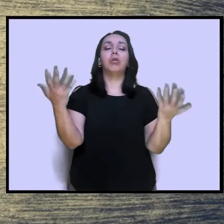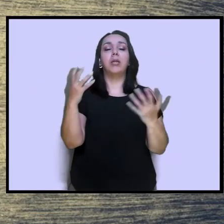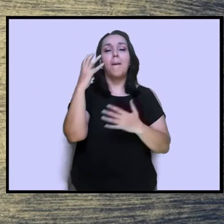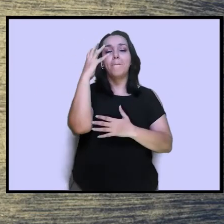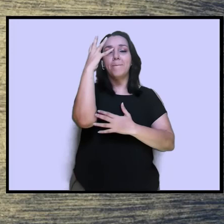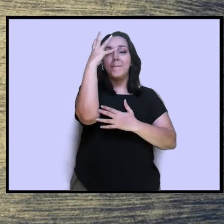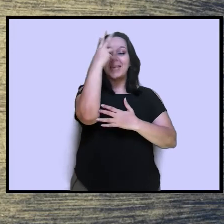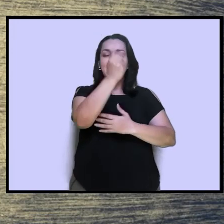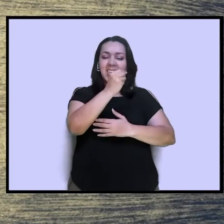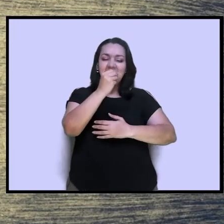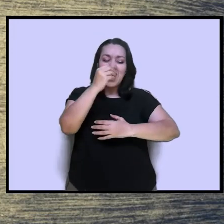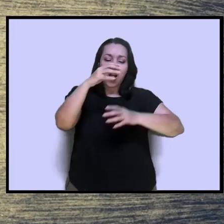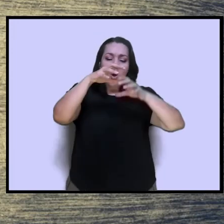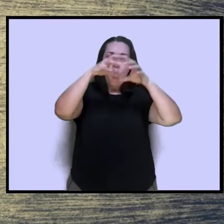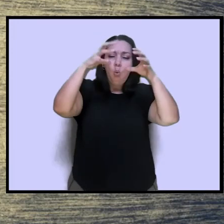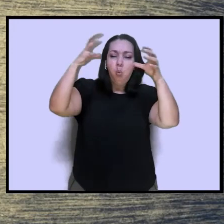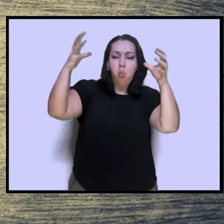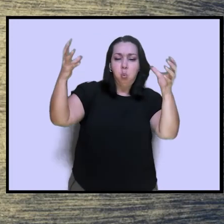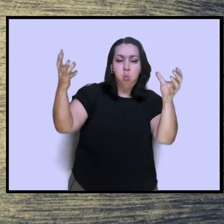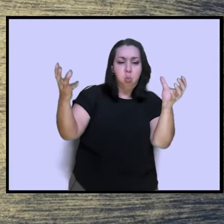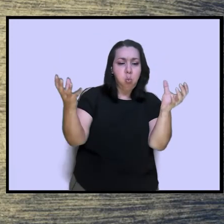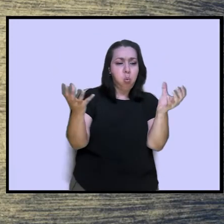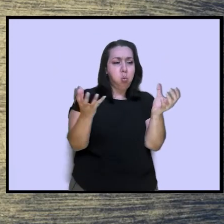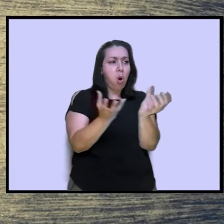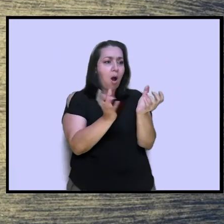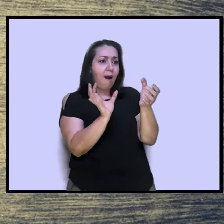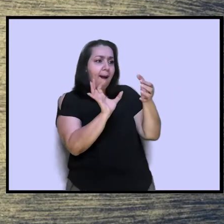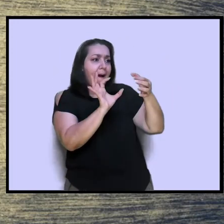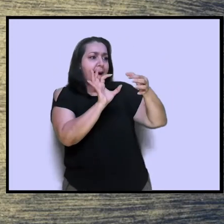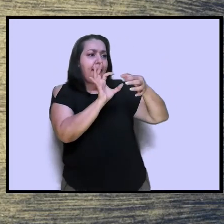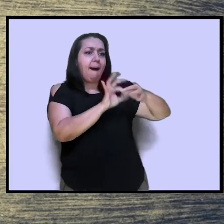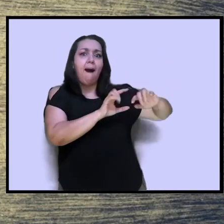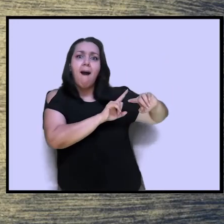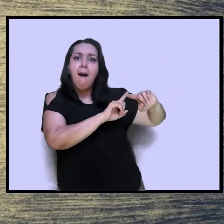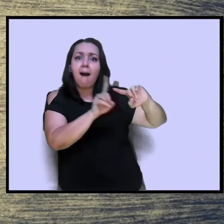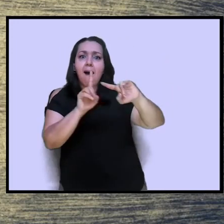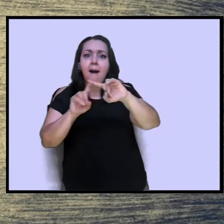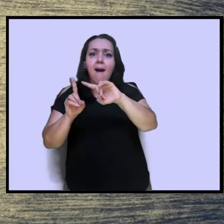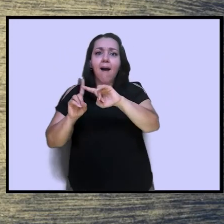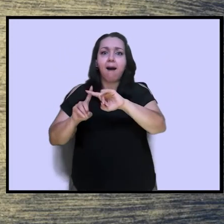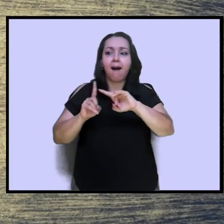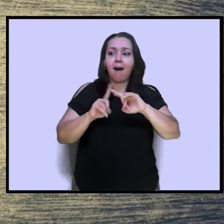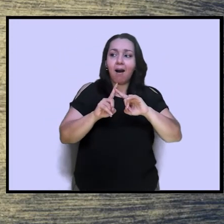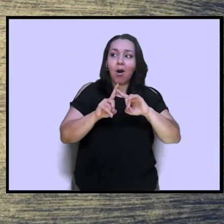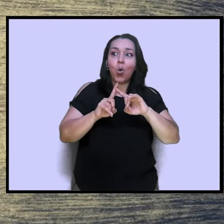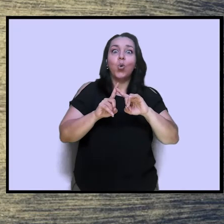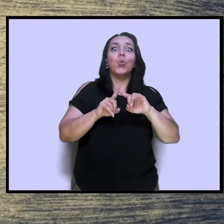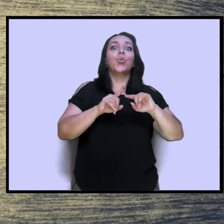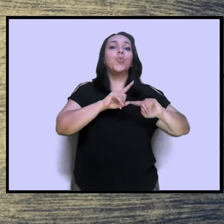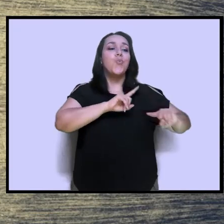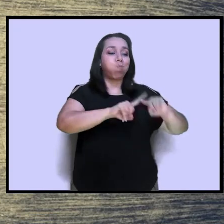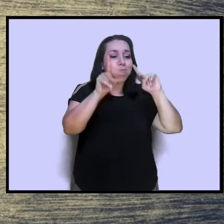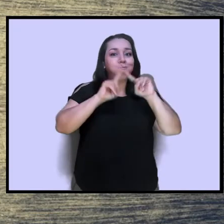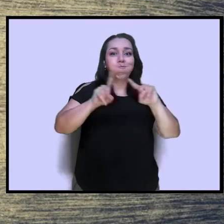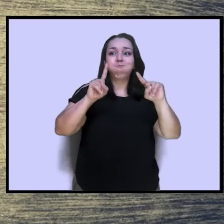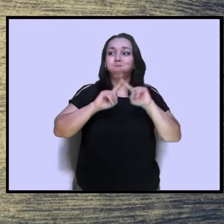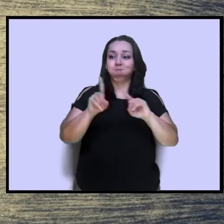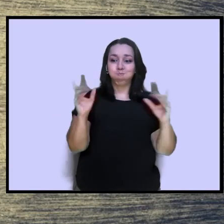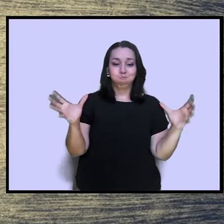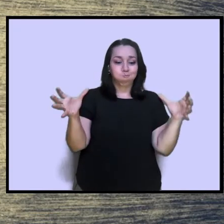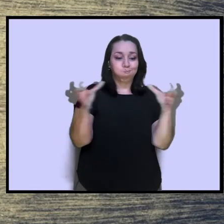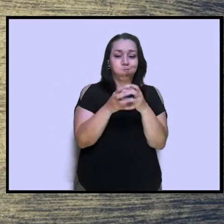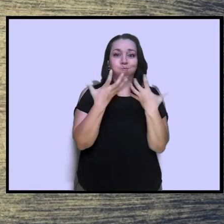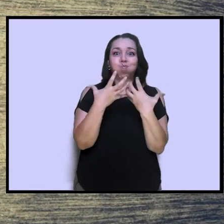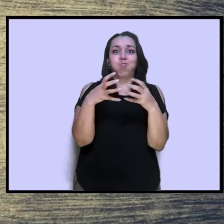del universo no es solo la unidad en la variedad, sino también la diversidad en la